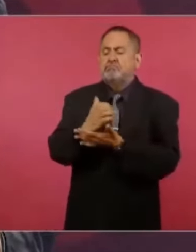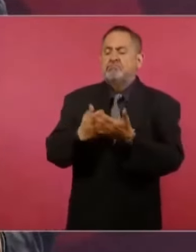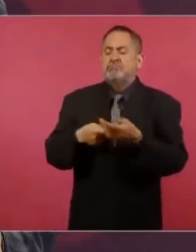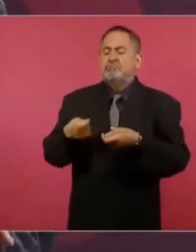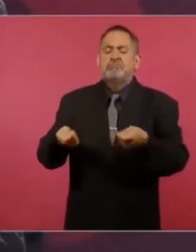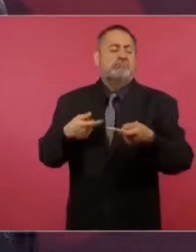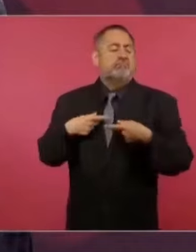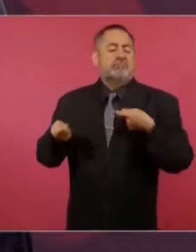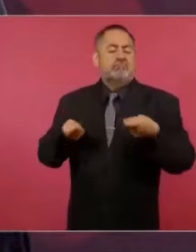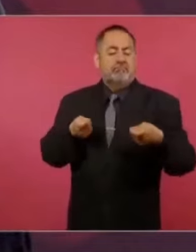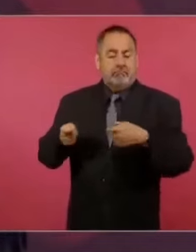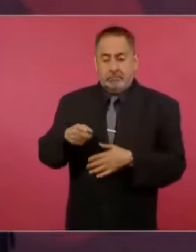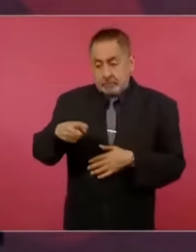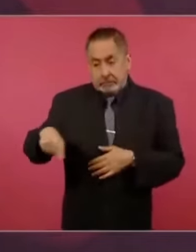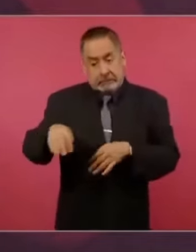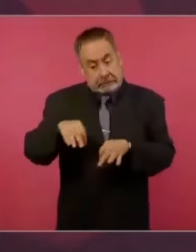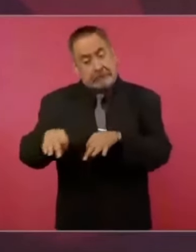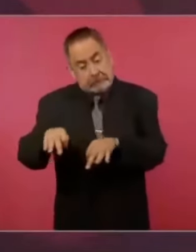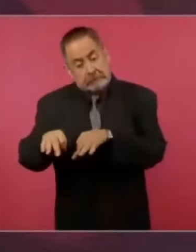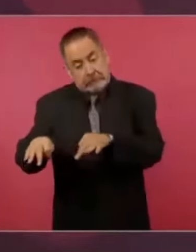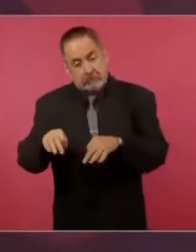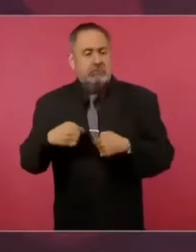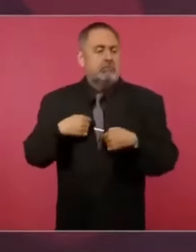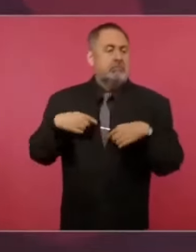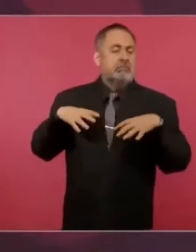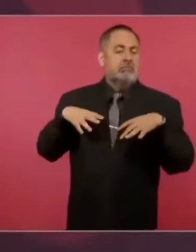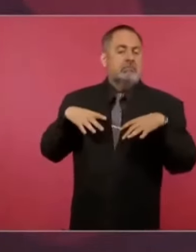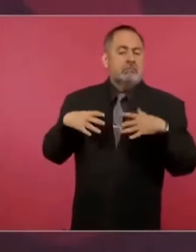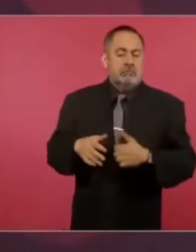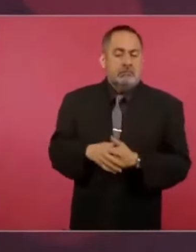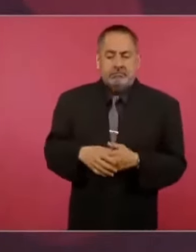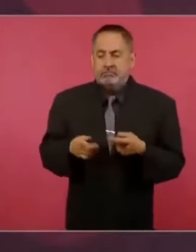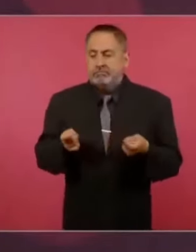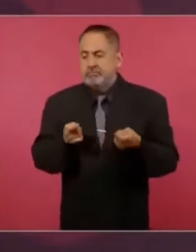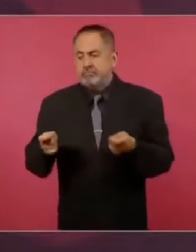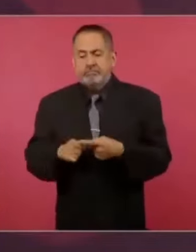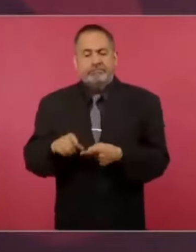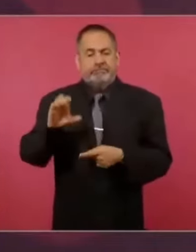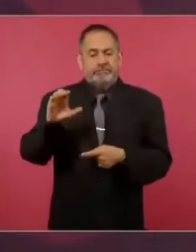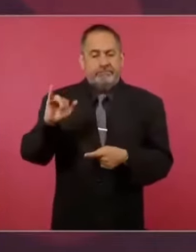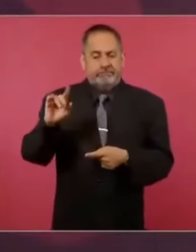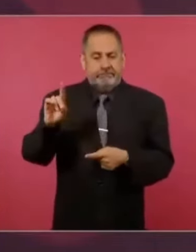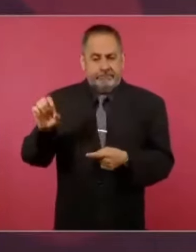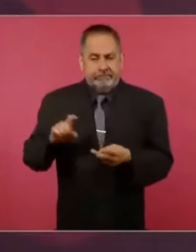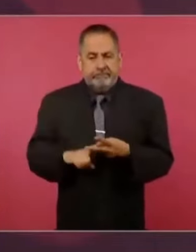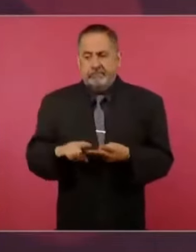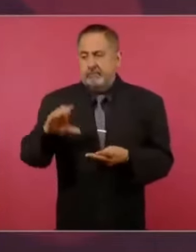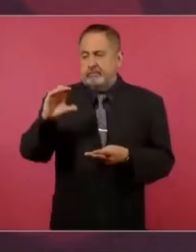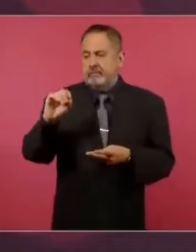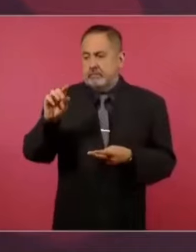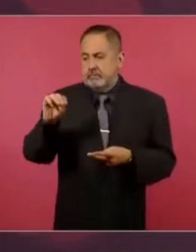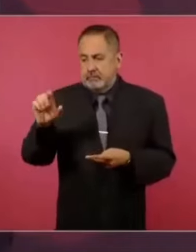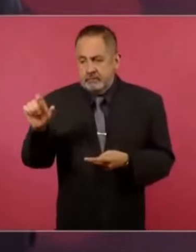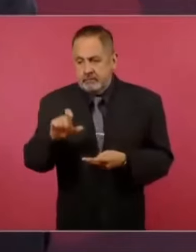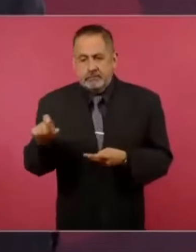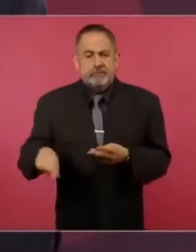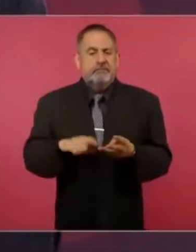profesionales y ellos pues tenían control del C del colegio de México